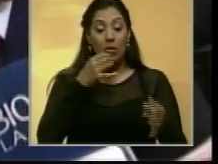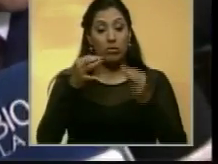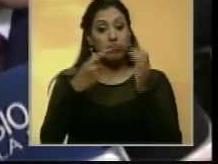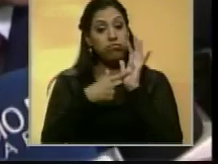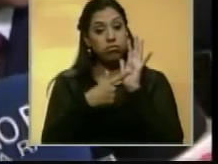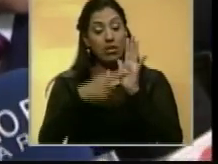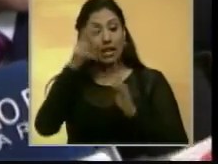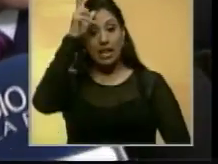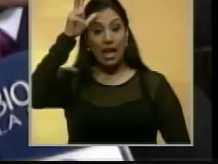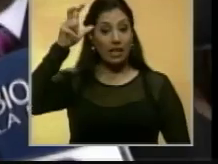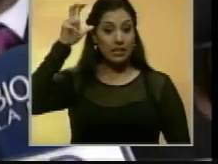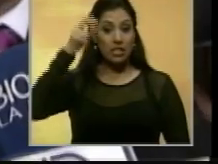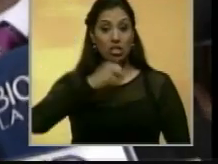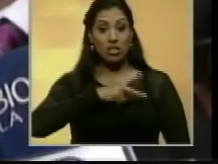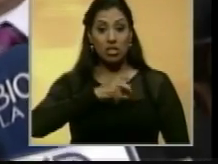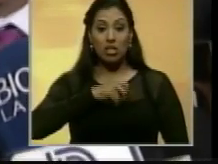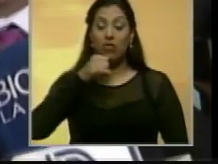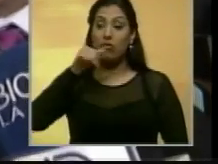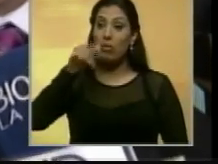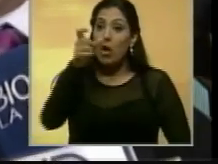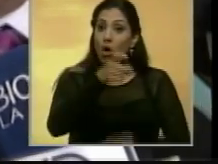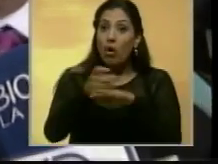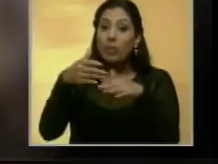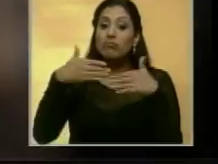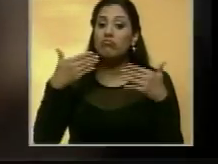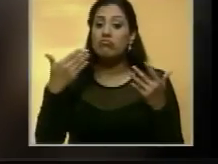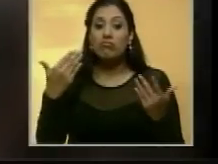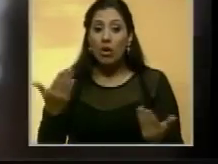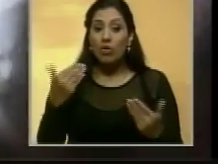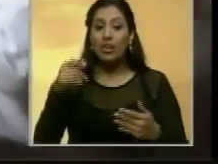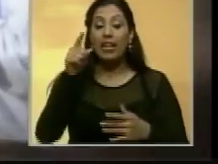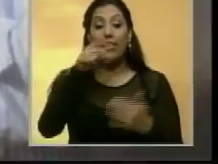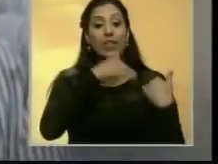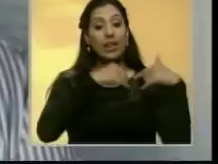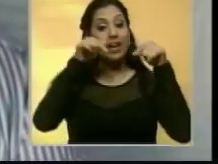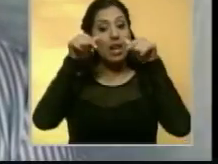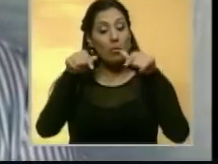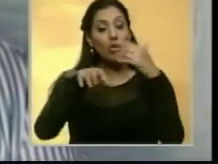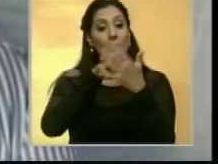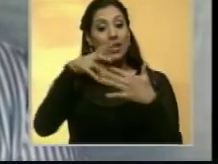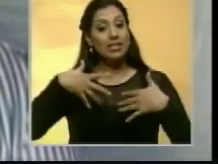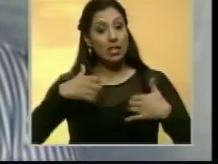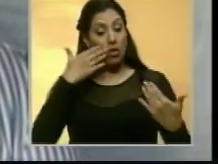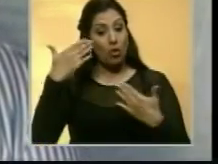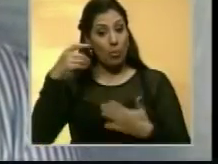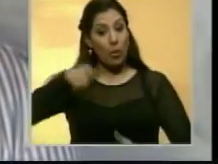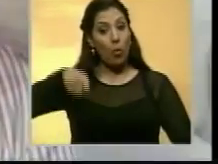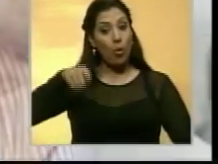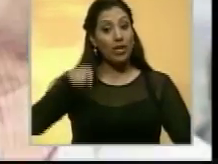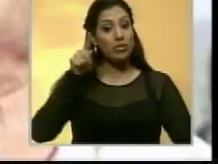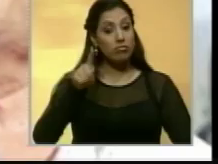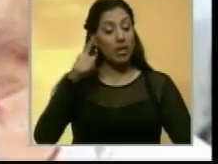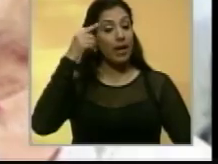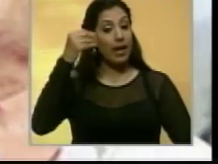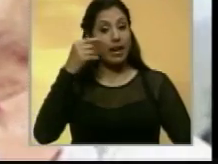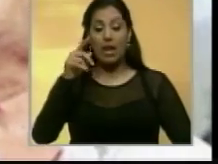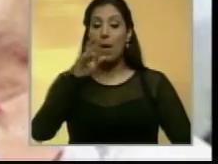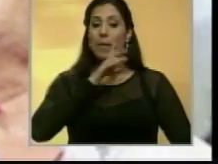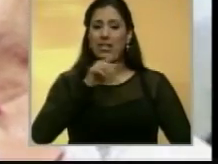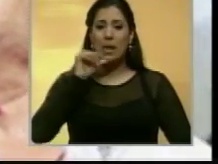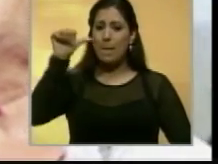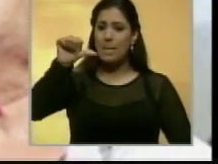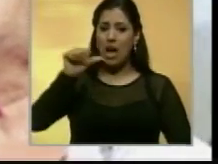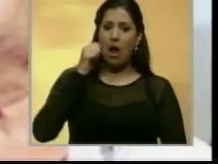pública, la Cancillería chilena solicitó al gobierno venezolano hacerse cargo de la situación del juicio que consideran